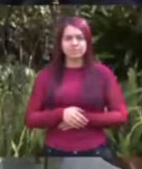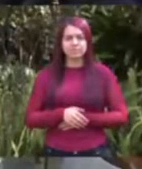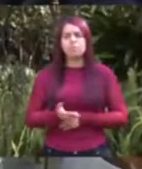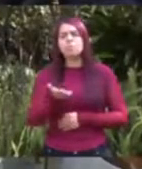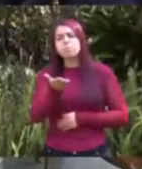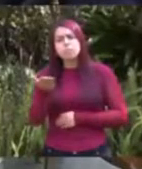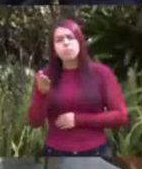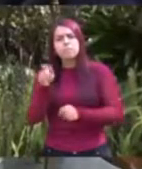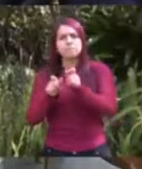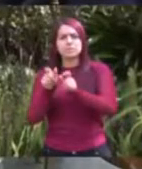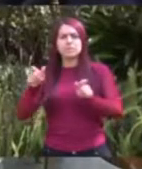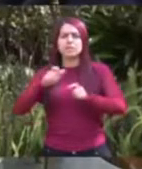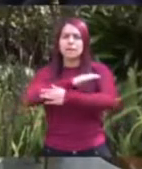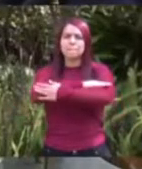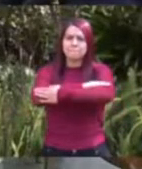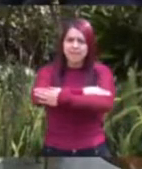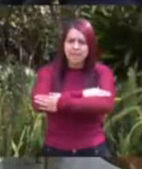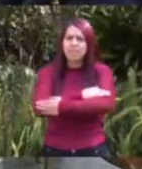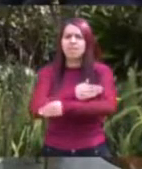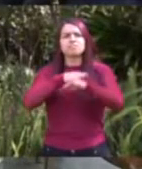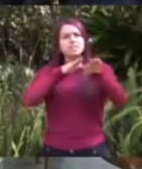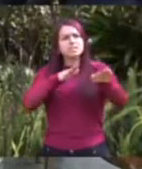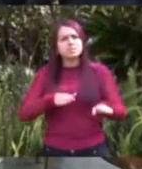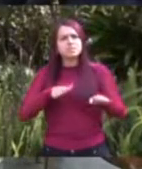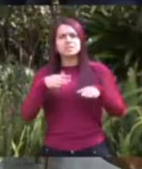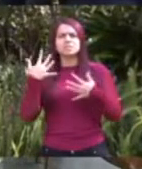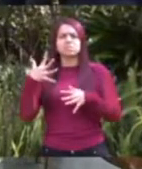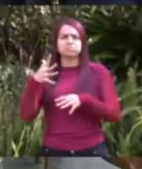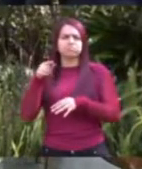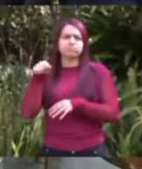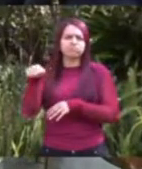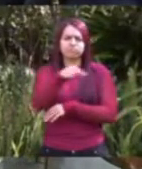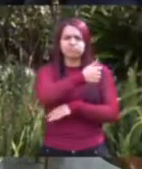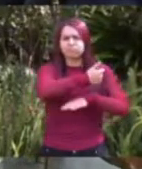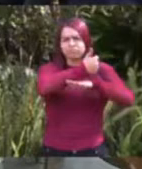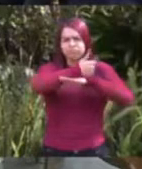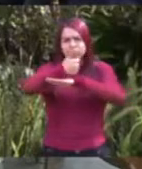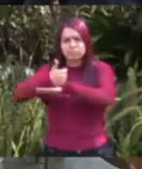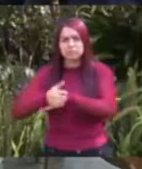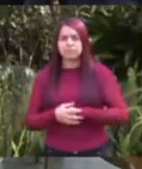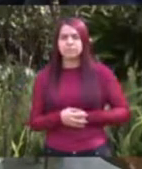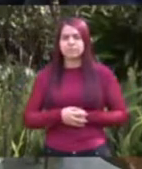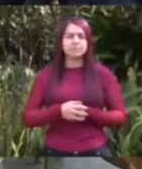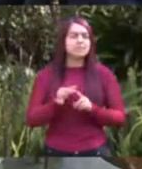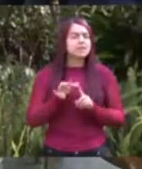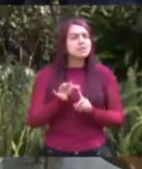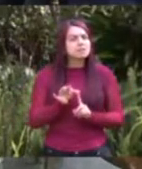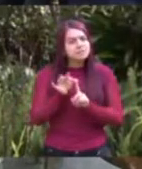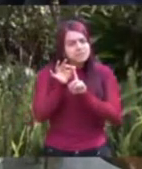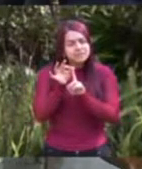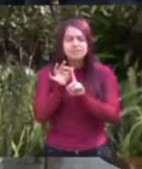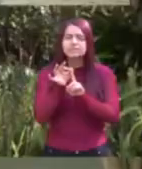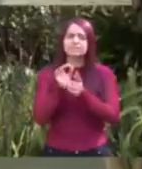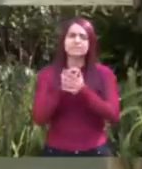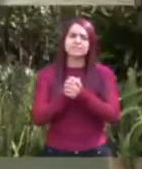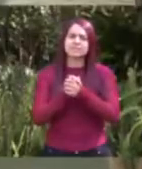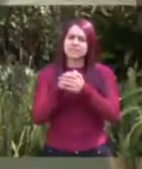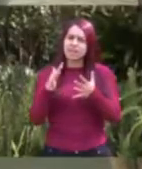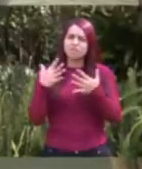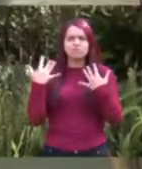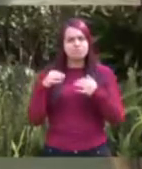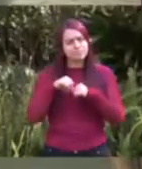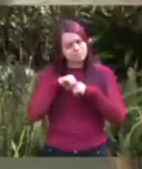señores embajadores y representantes de todo el cuerpo diplomático, muy especialmente un saludo de